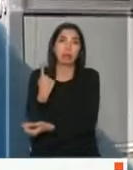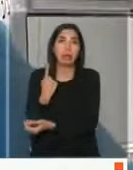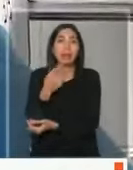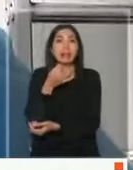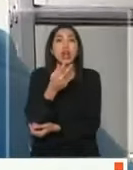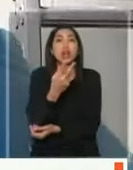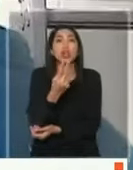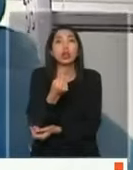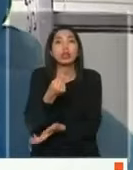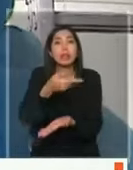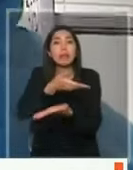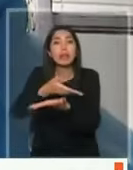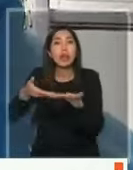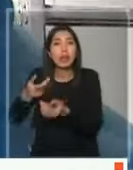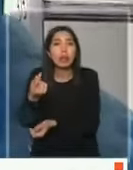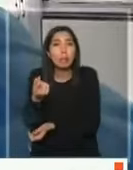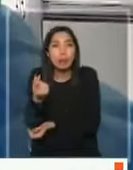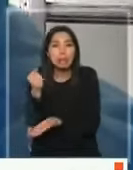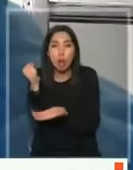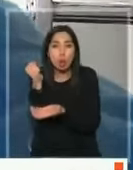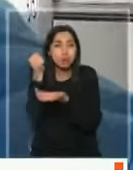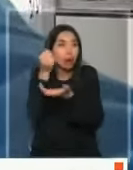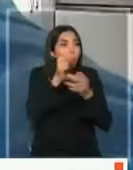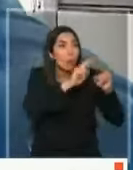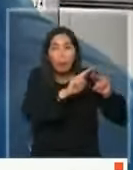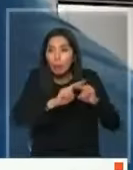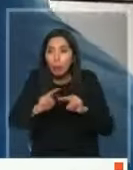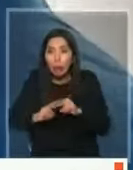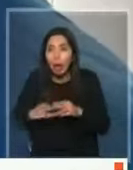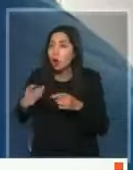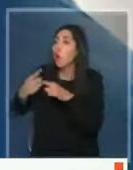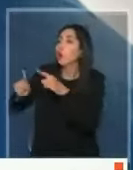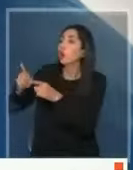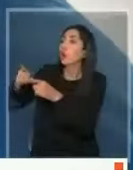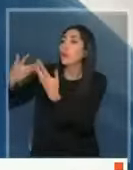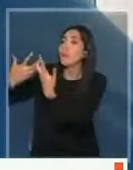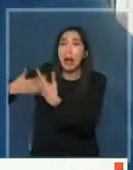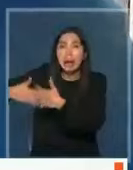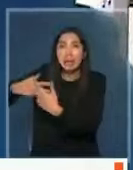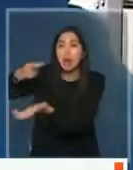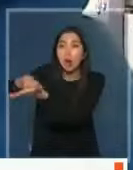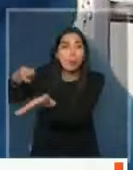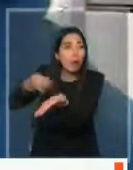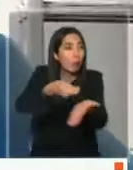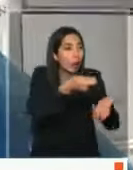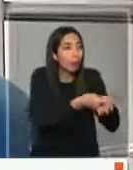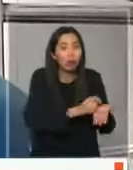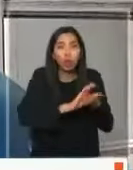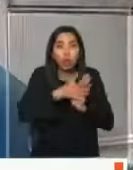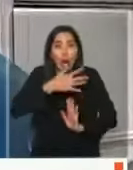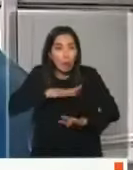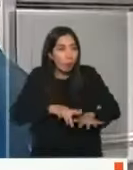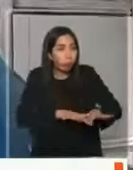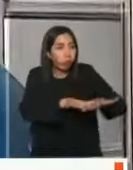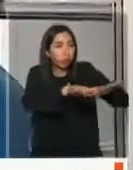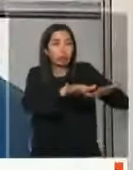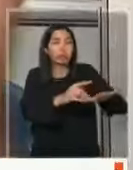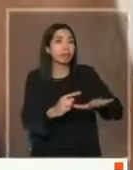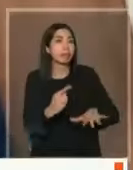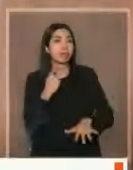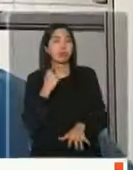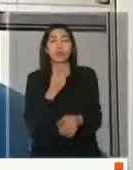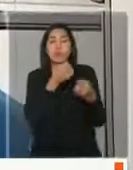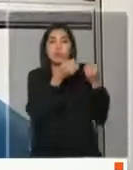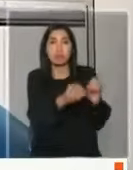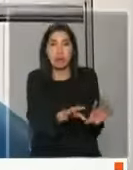millones de pesos. Aquí tenemos otro equipo, allá tenemos otro que se mojó. Y eso sin meter toda la